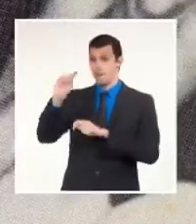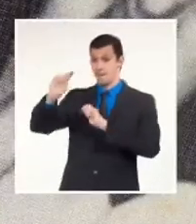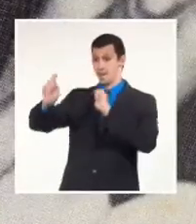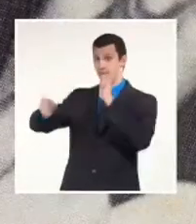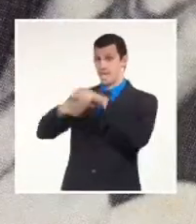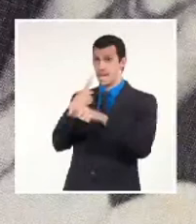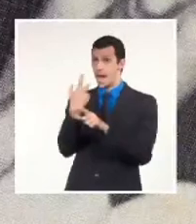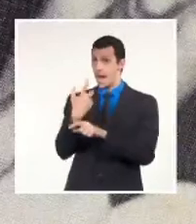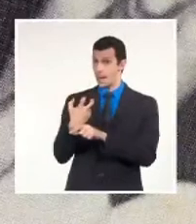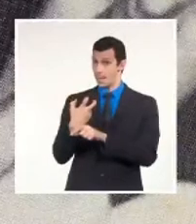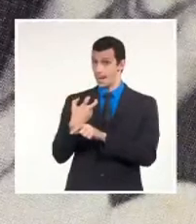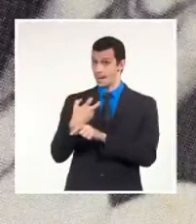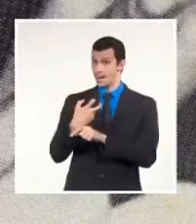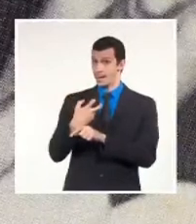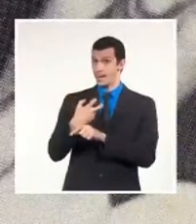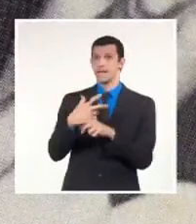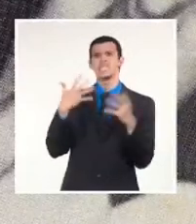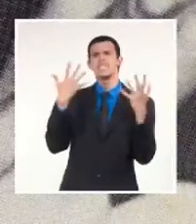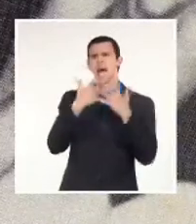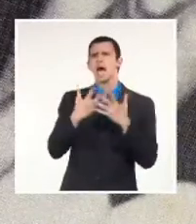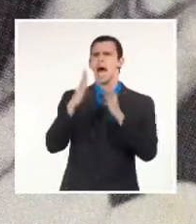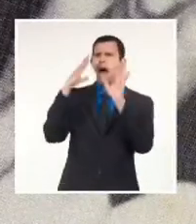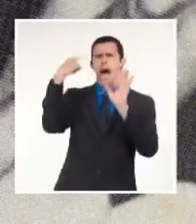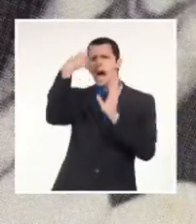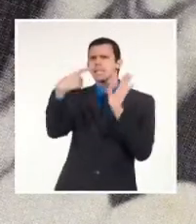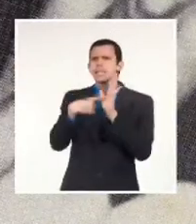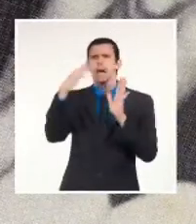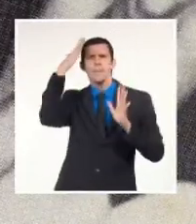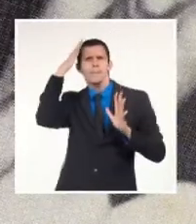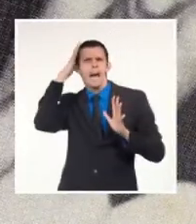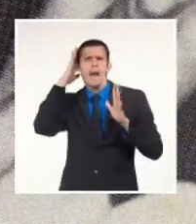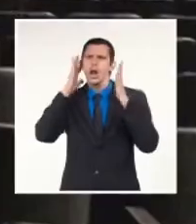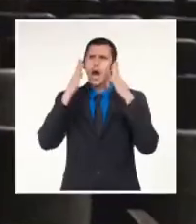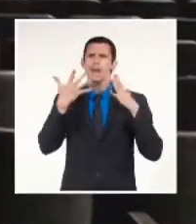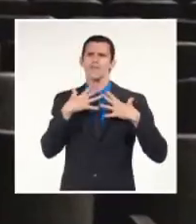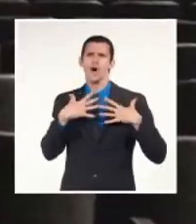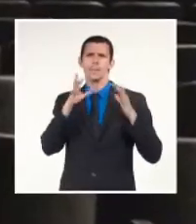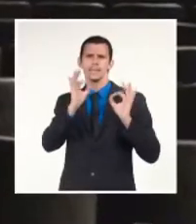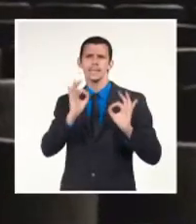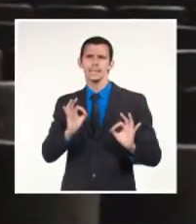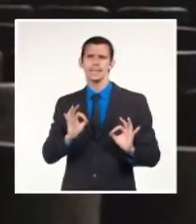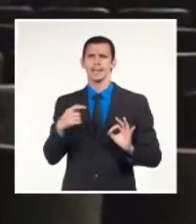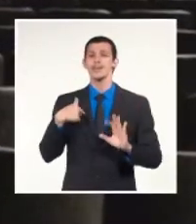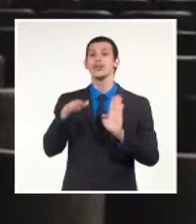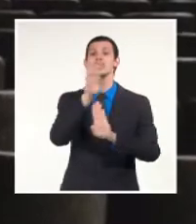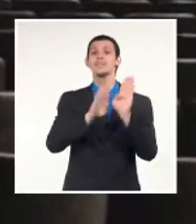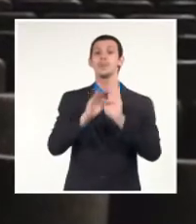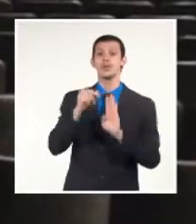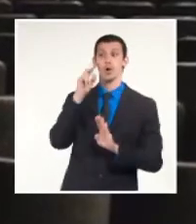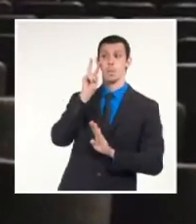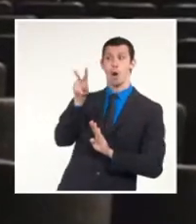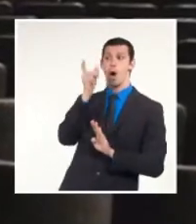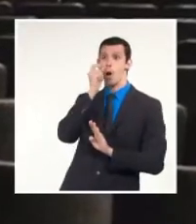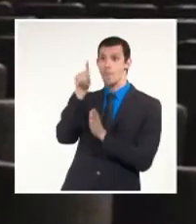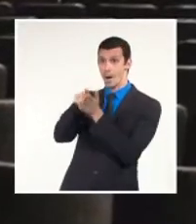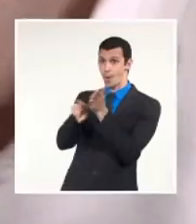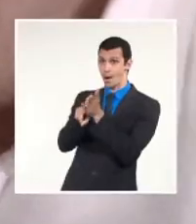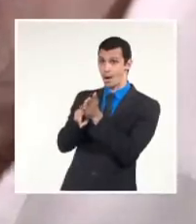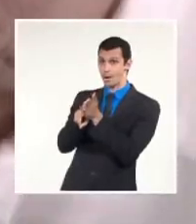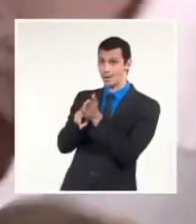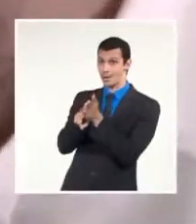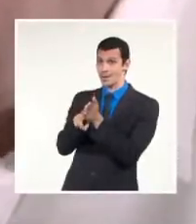cuenta que lo estoy mirando él y describiéndolo a él como el que me vendió las almas. Se levanta. Señor